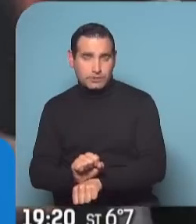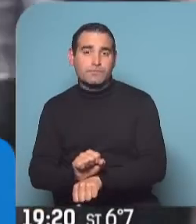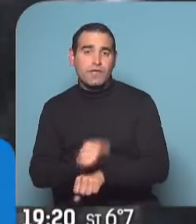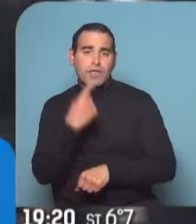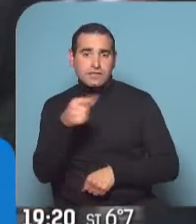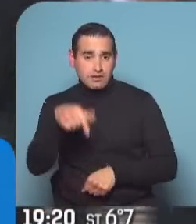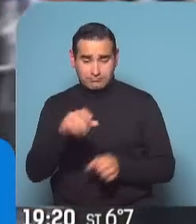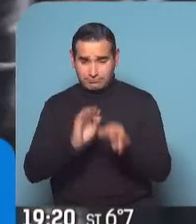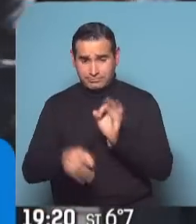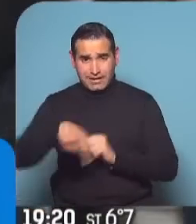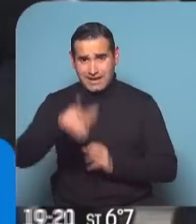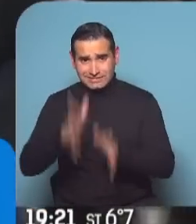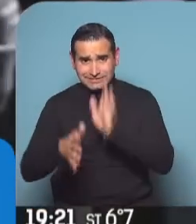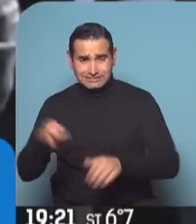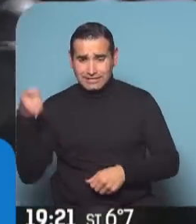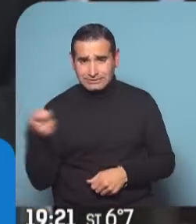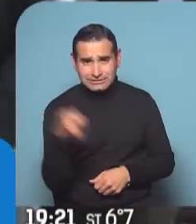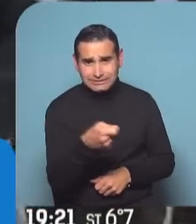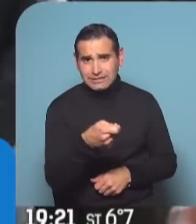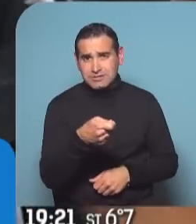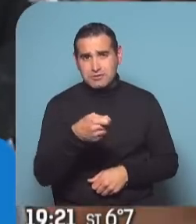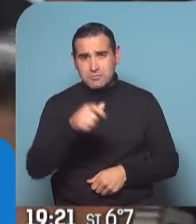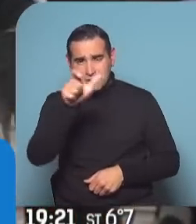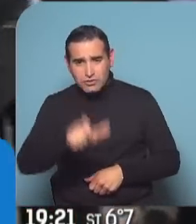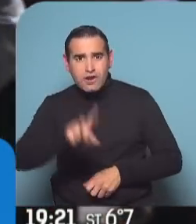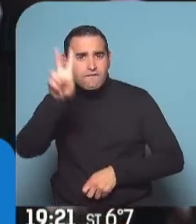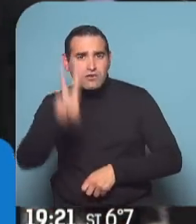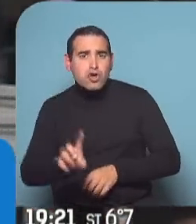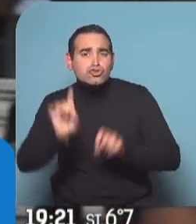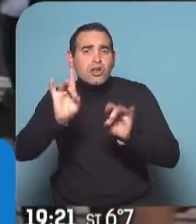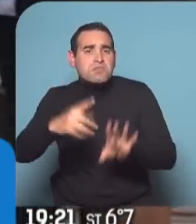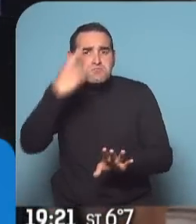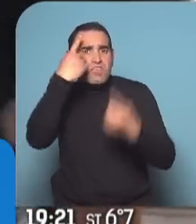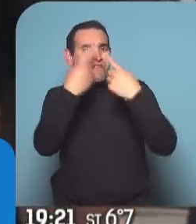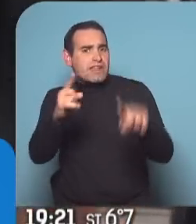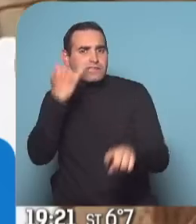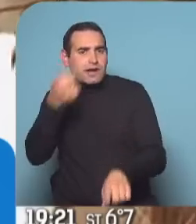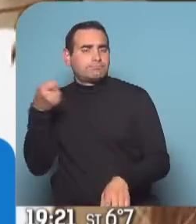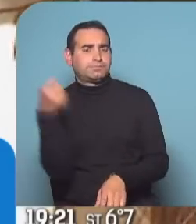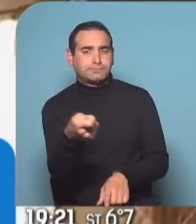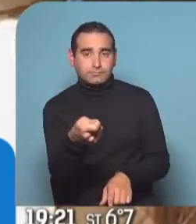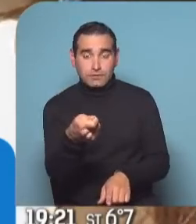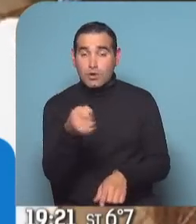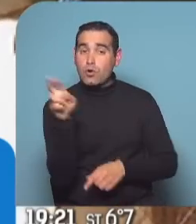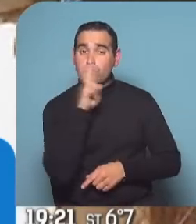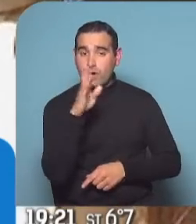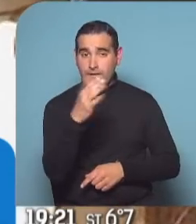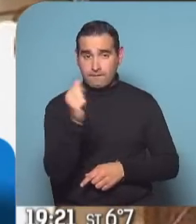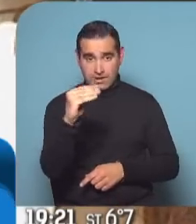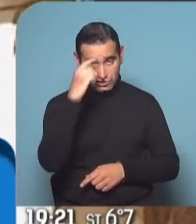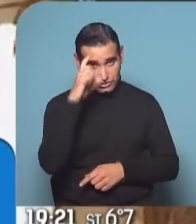aquí torturan y asesinan a venezolanos solo por pensar distinto. Bachelet, en su